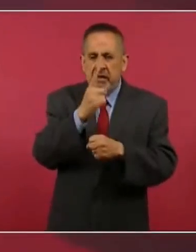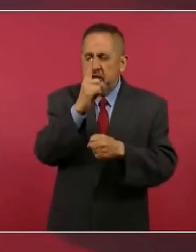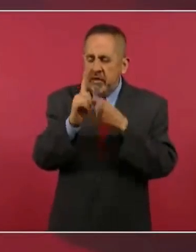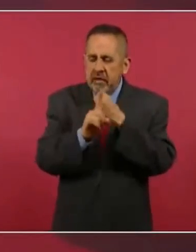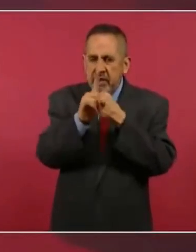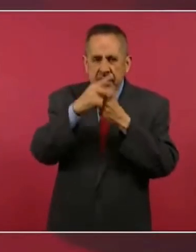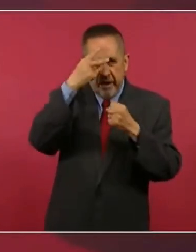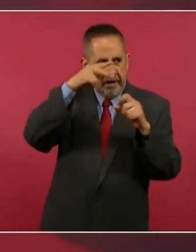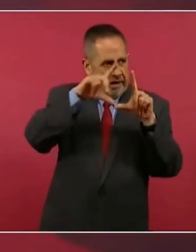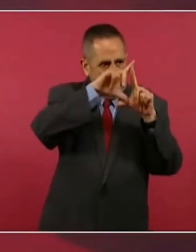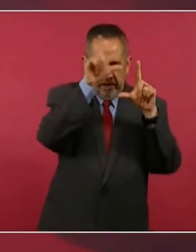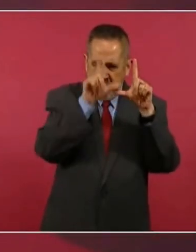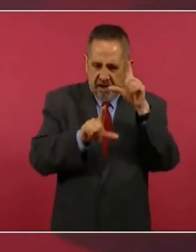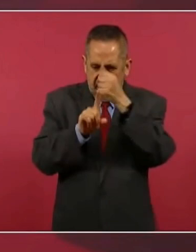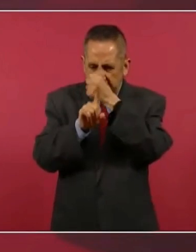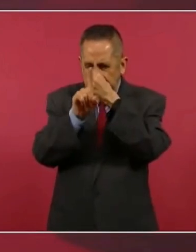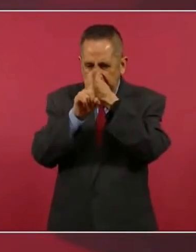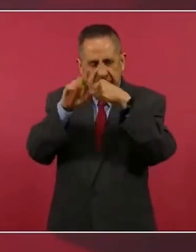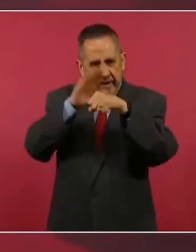de México